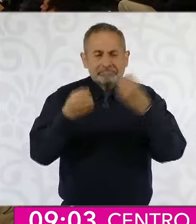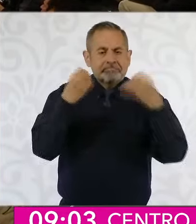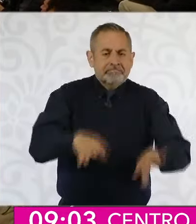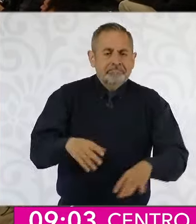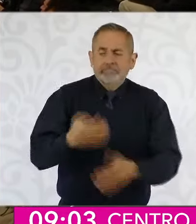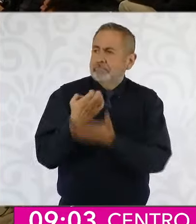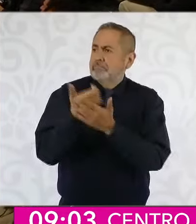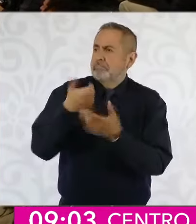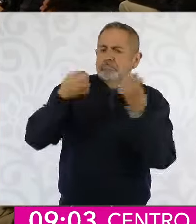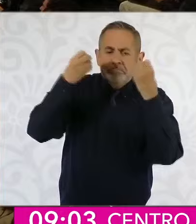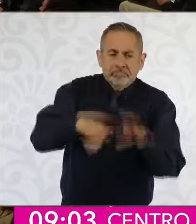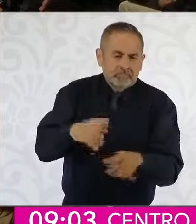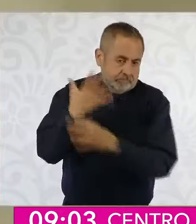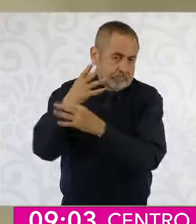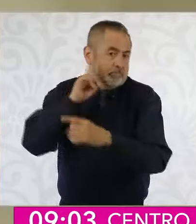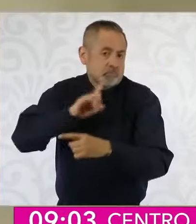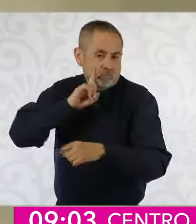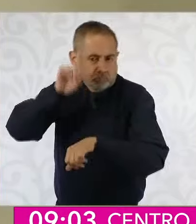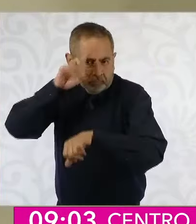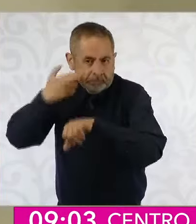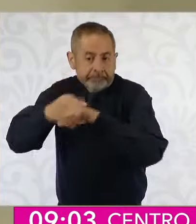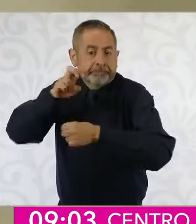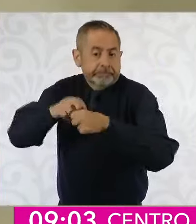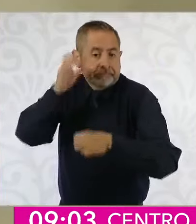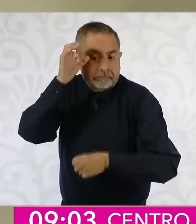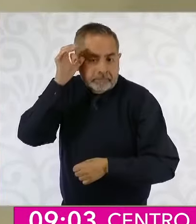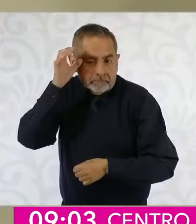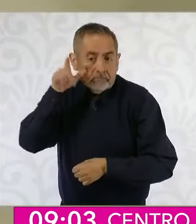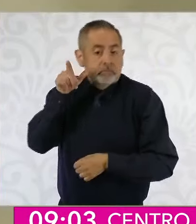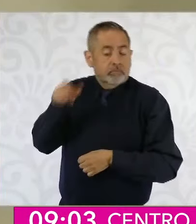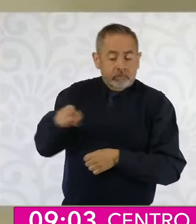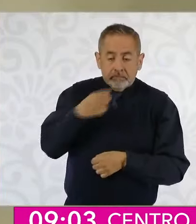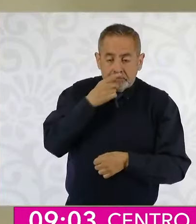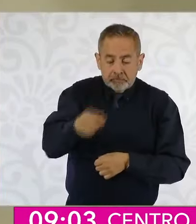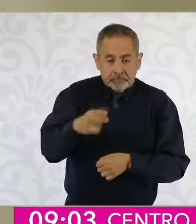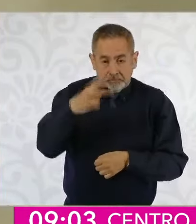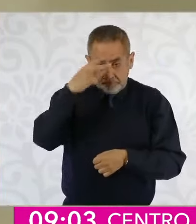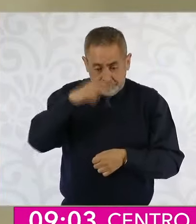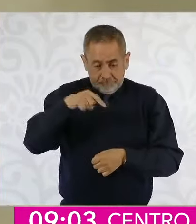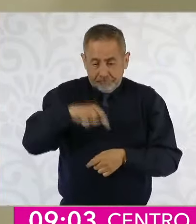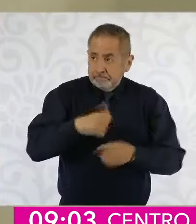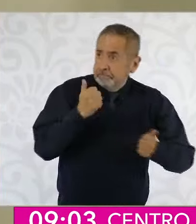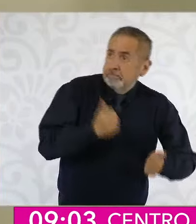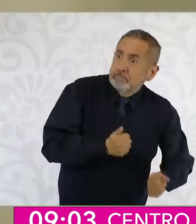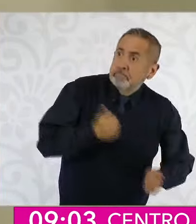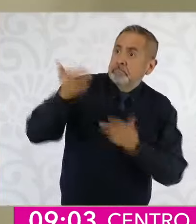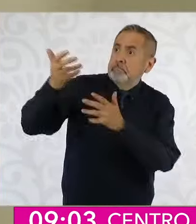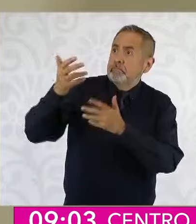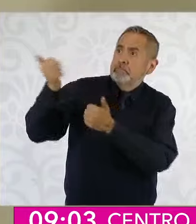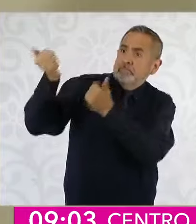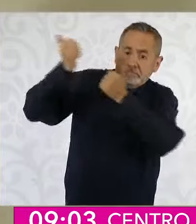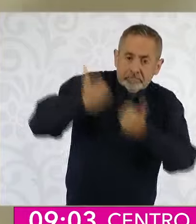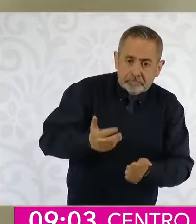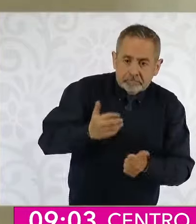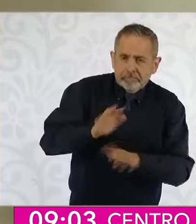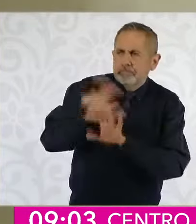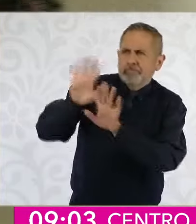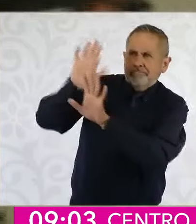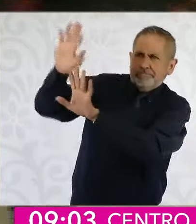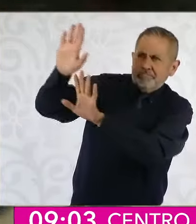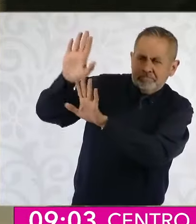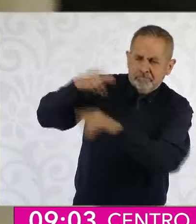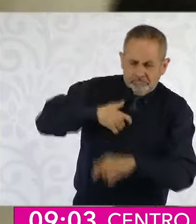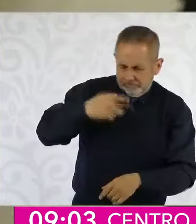las economías. Esto después de que se diera a conocer un plan para que México dejara de importar productos desde China. ¿Qué opina de esto,